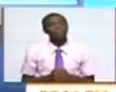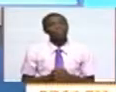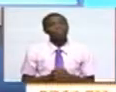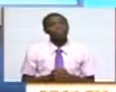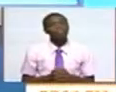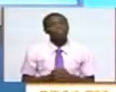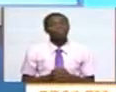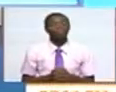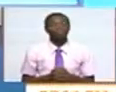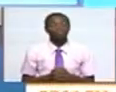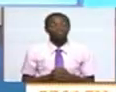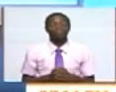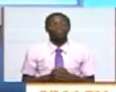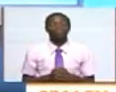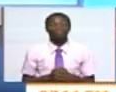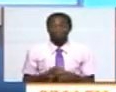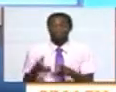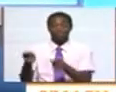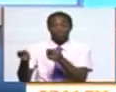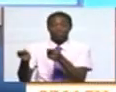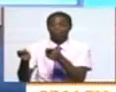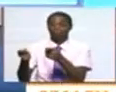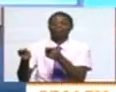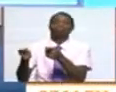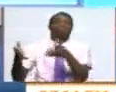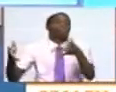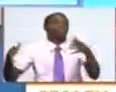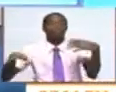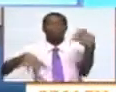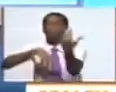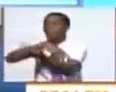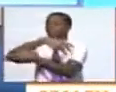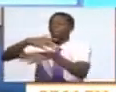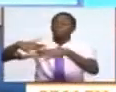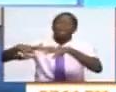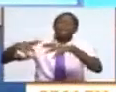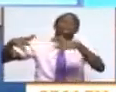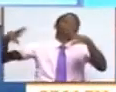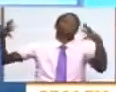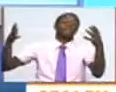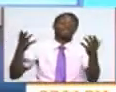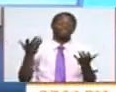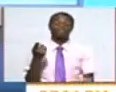Se les está escapando de las manos la situación.